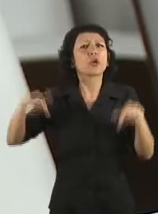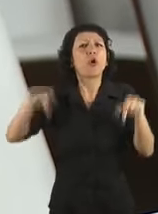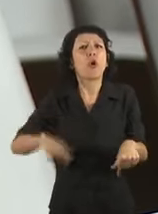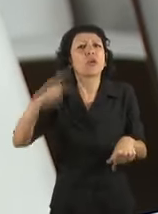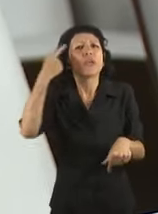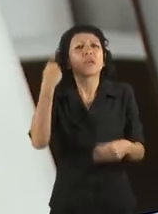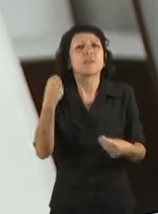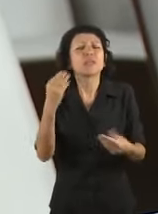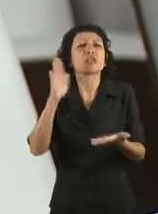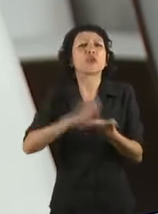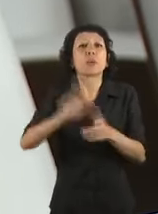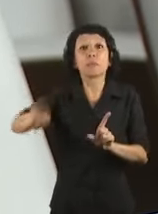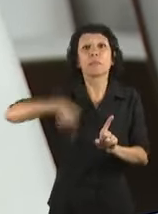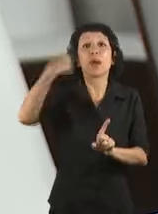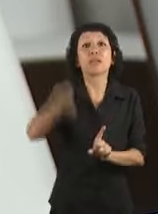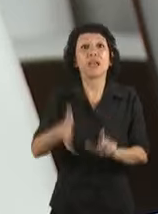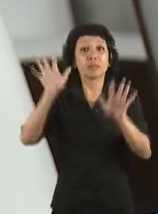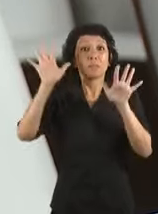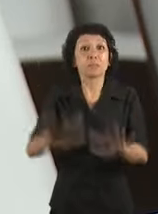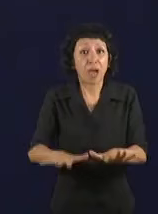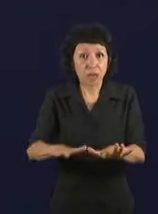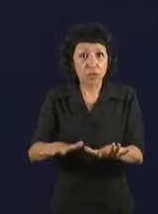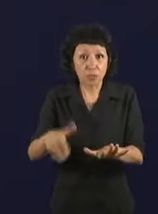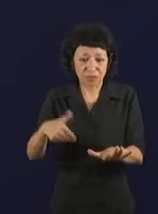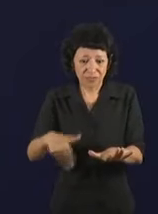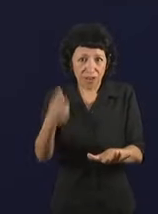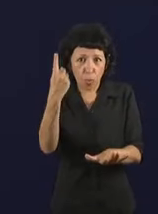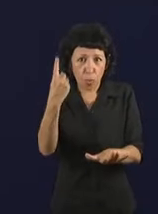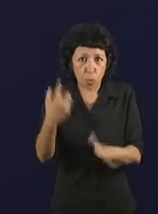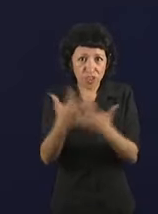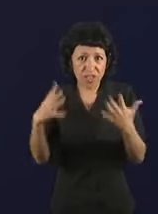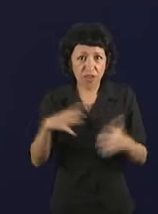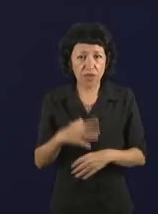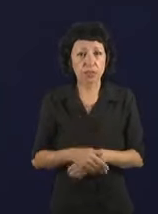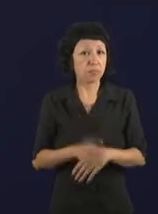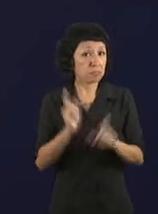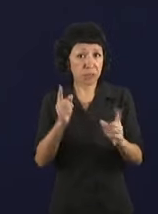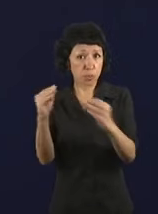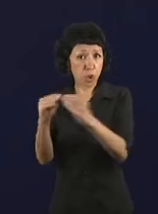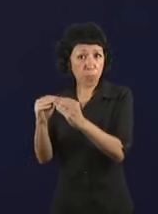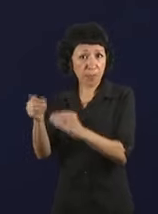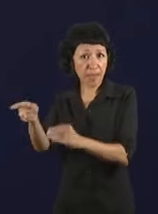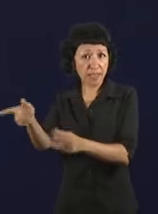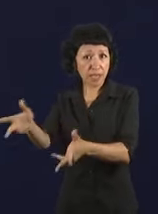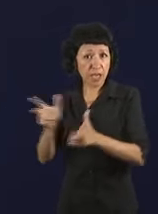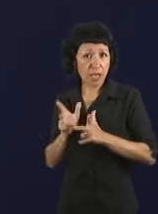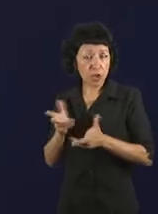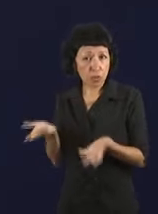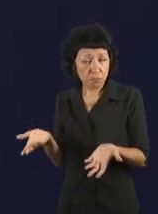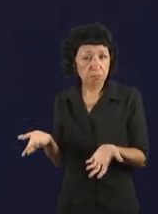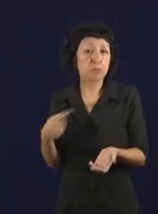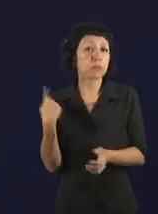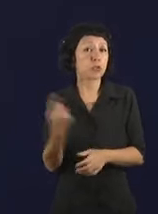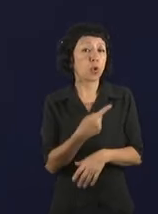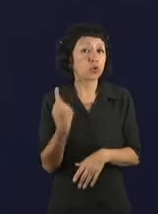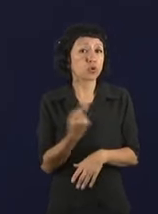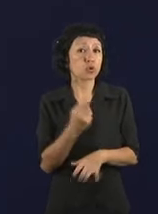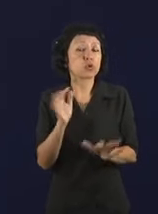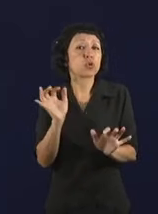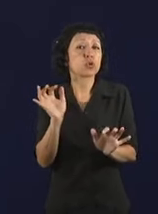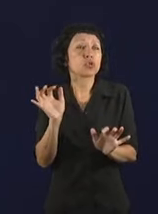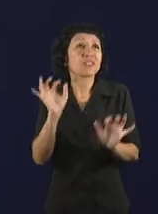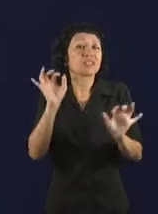va a haber mañana a 24 horas Bueno lo hablábamos con tu compañera recién nosotros entendemos que la